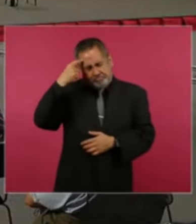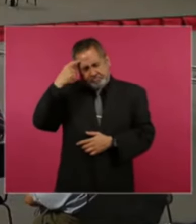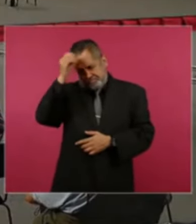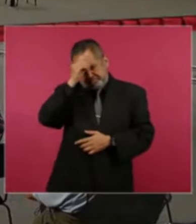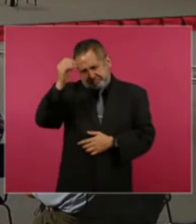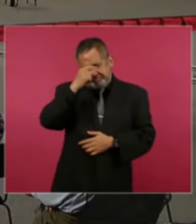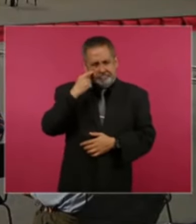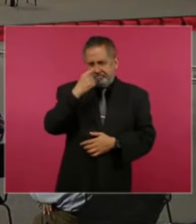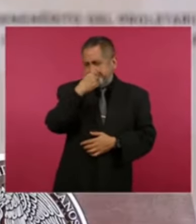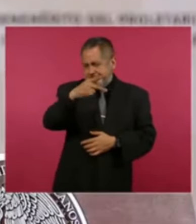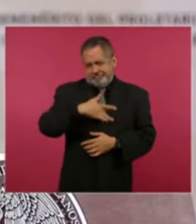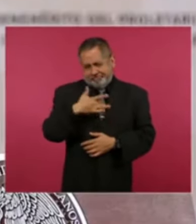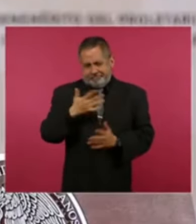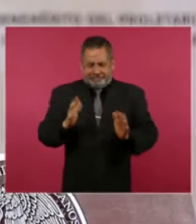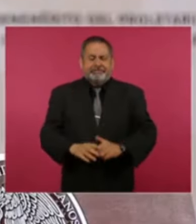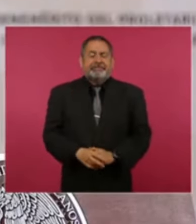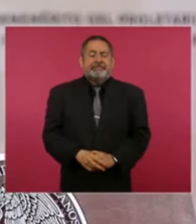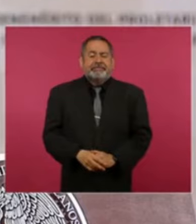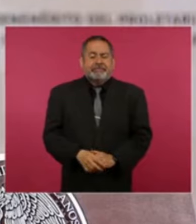los hechos.